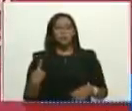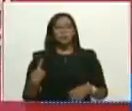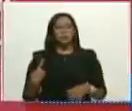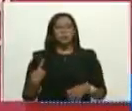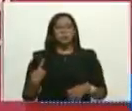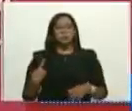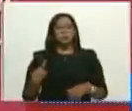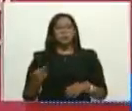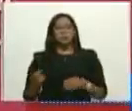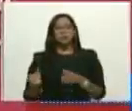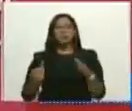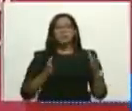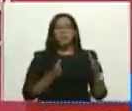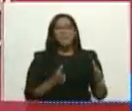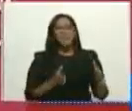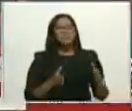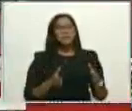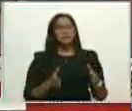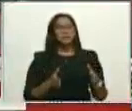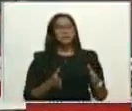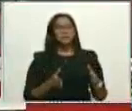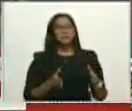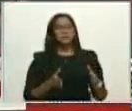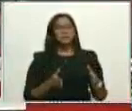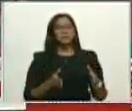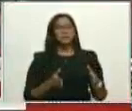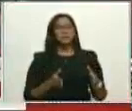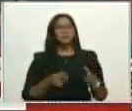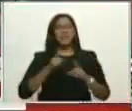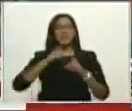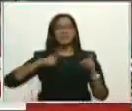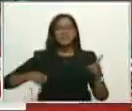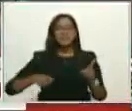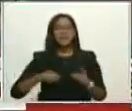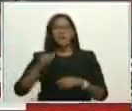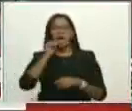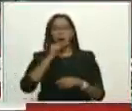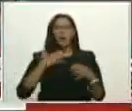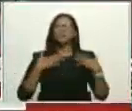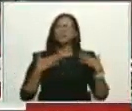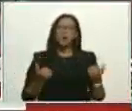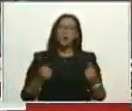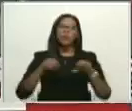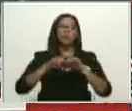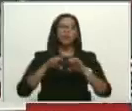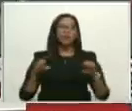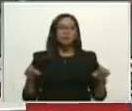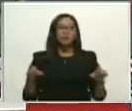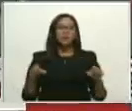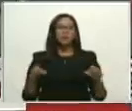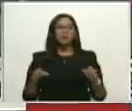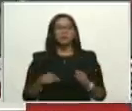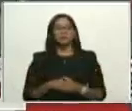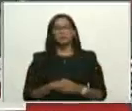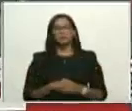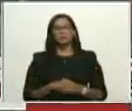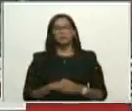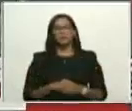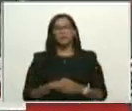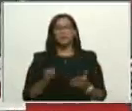Se apartaron... Electricidad, agua, salud, educación y mitigación de la